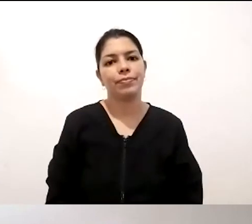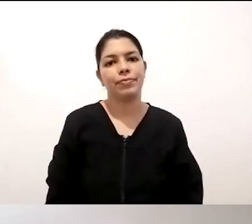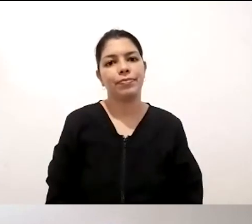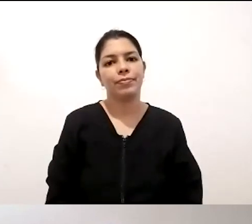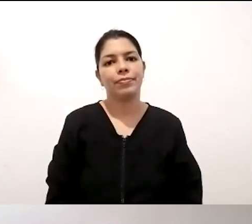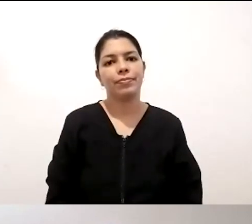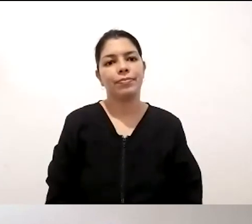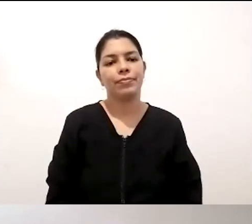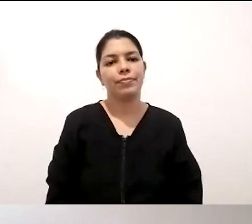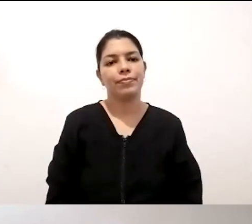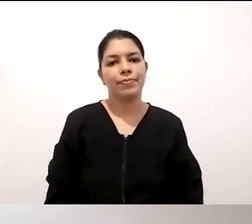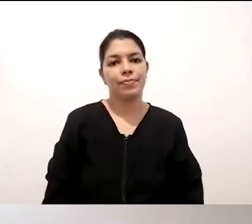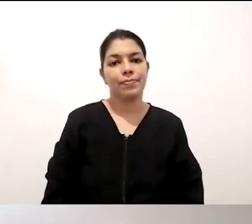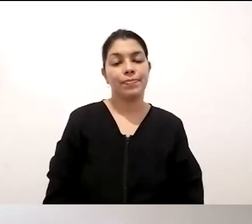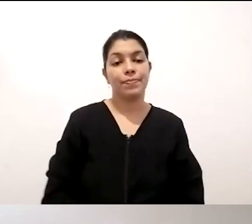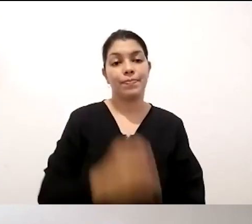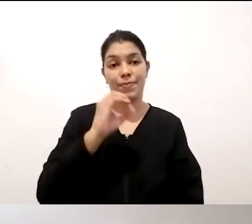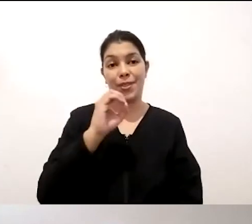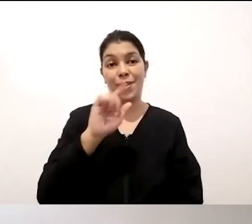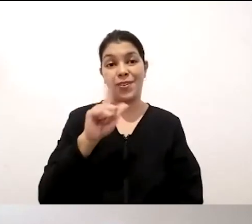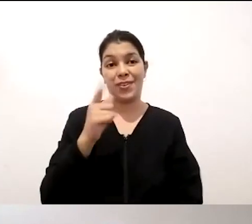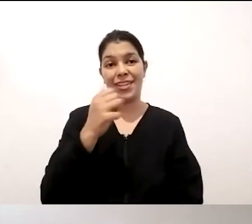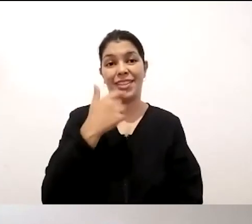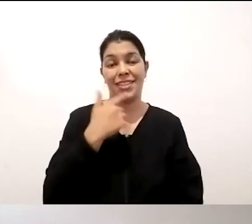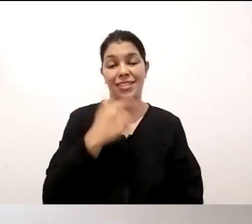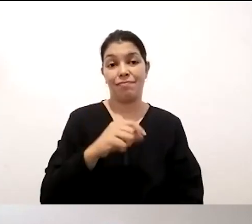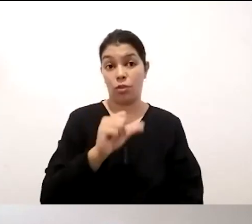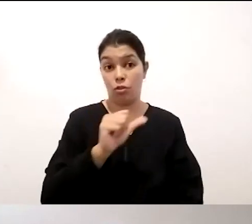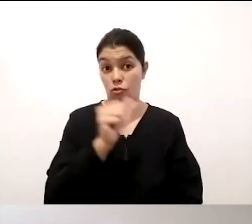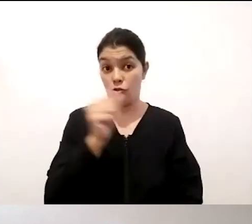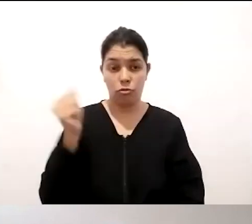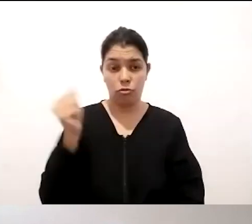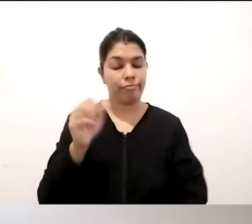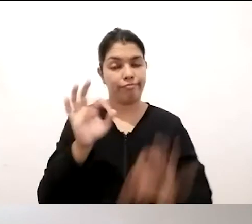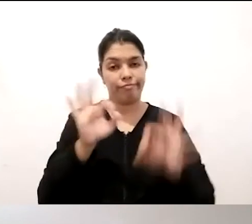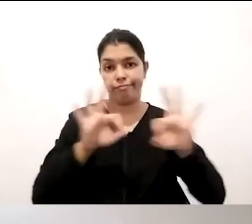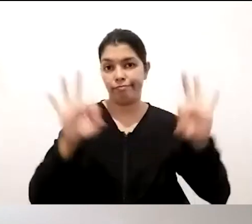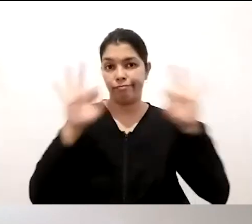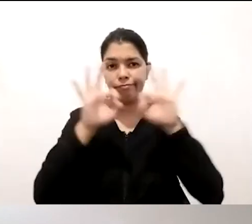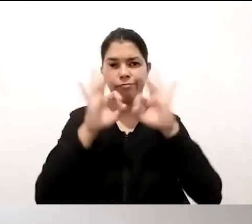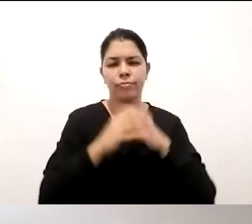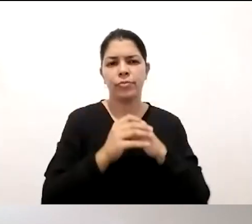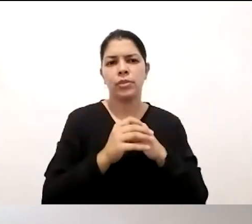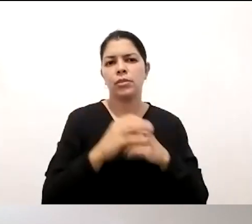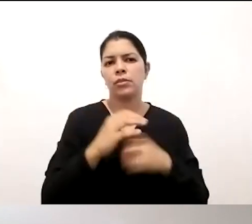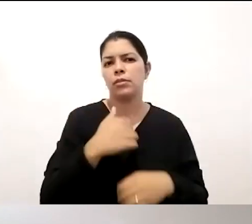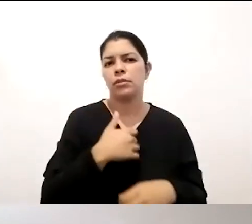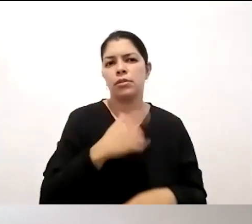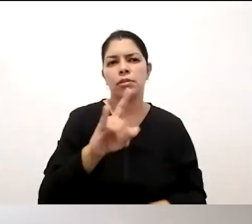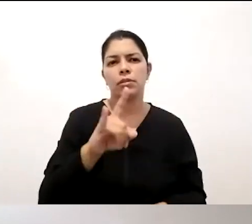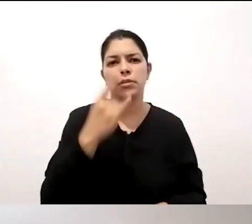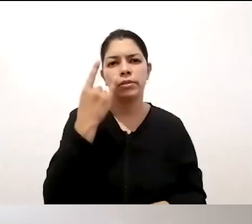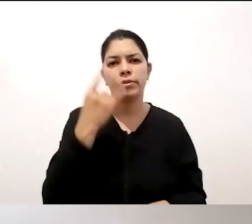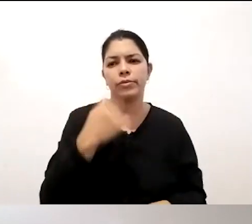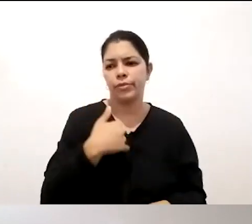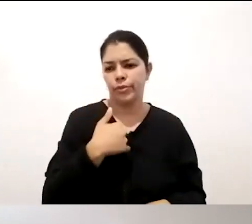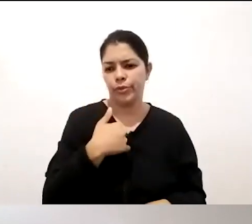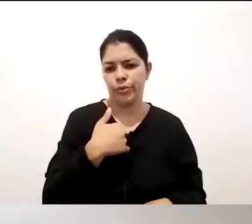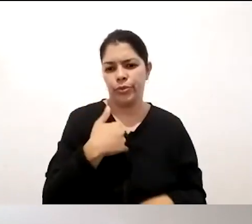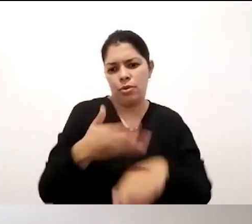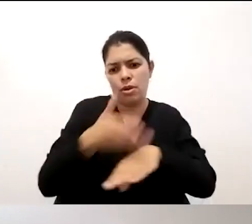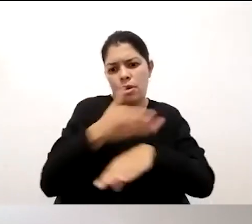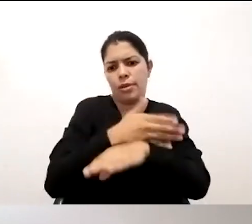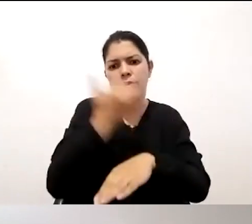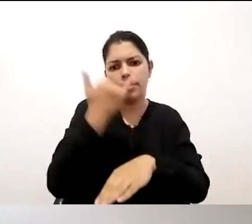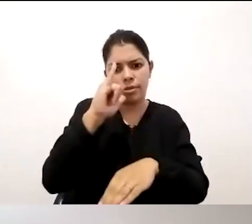Otro de los temas muy importantes que tenemos en cuenta es qué hacer en caso de haber vivido algún tipo de situaciones